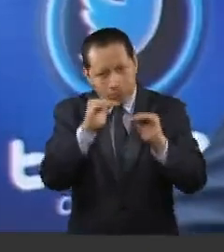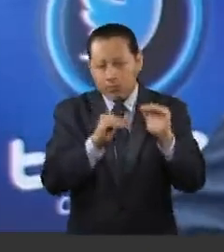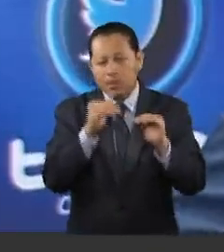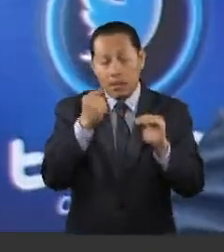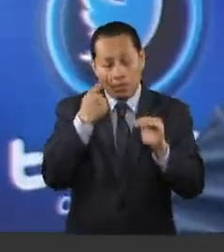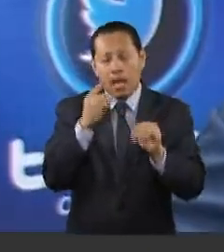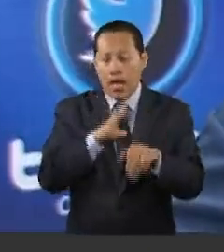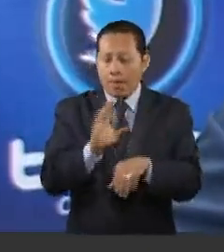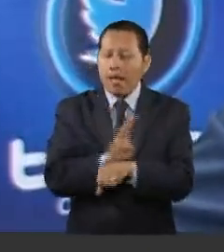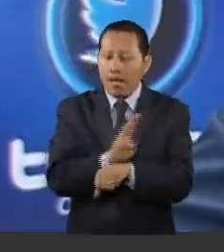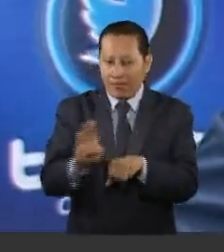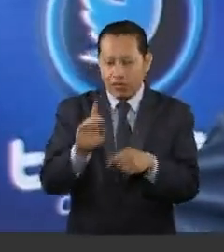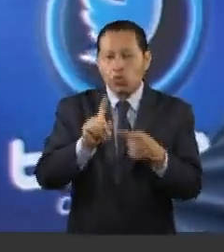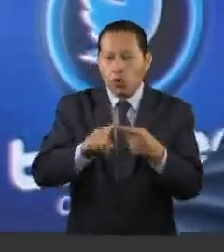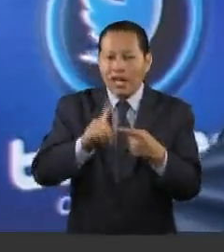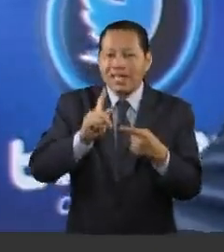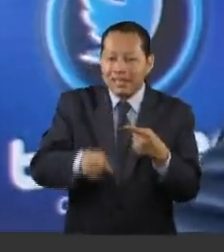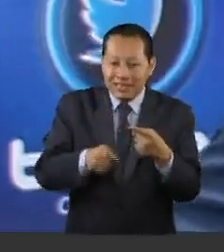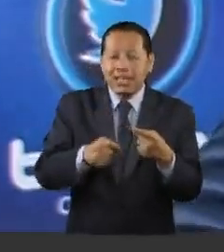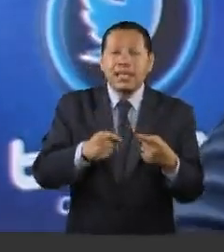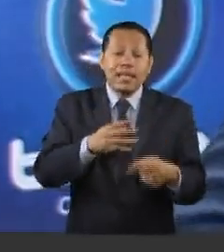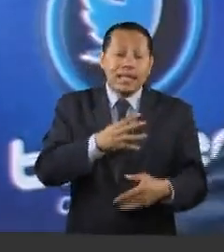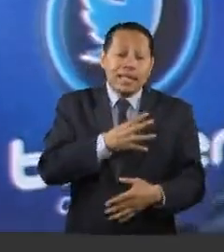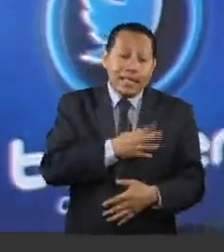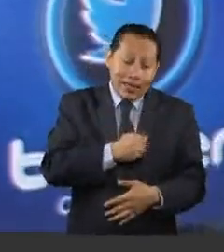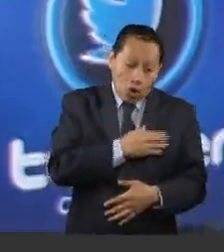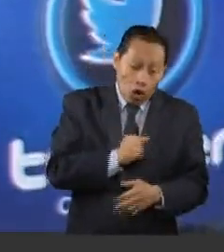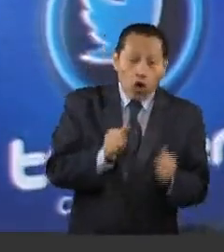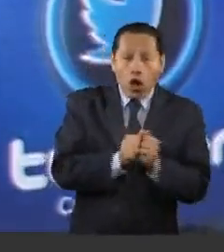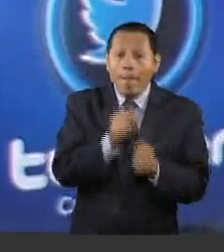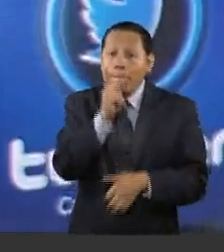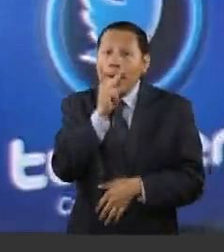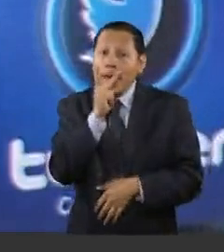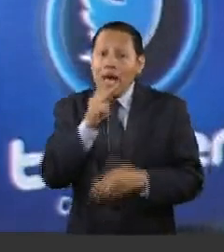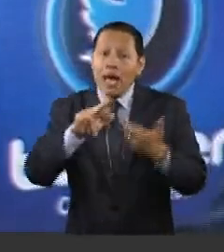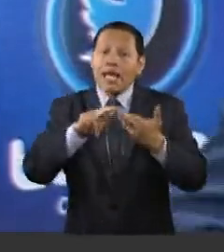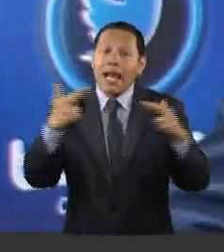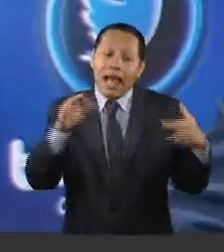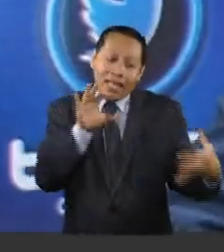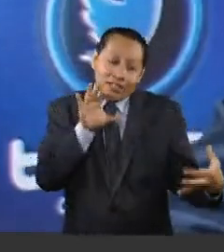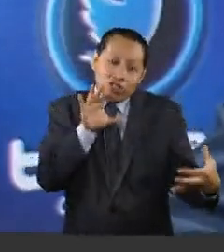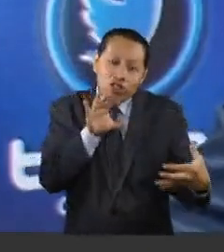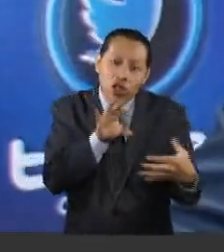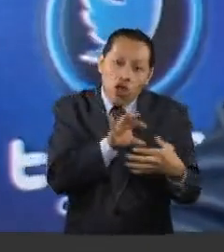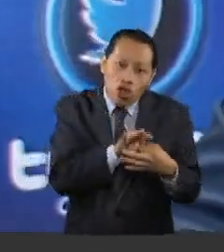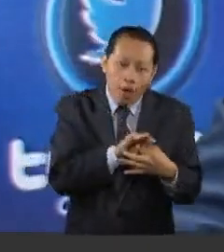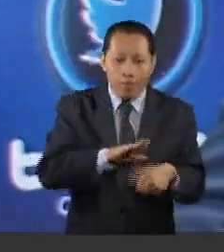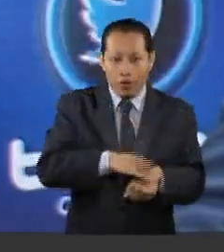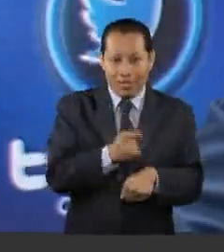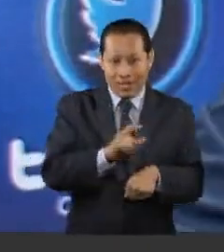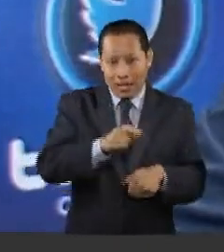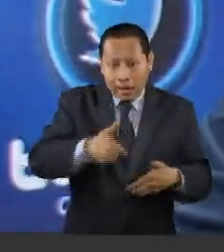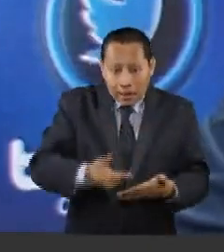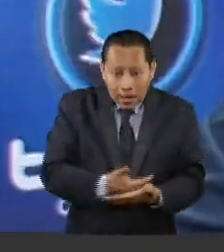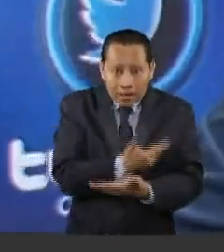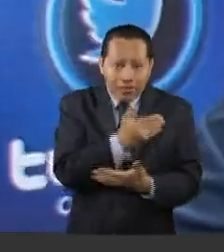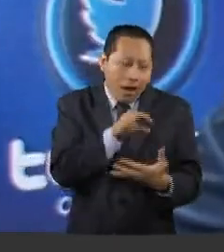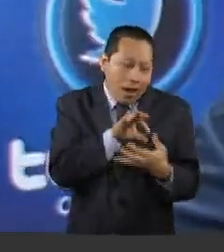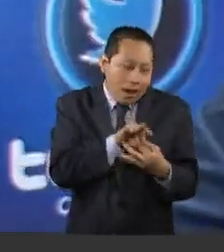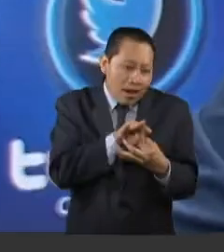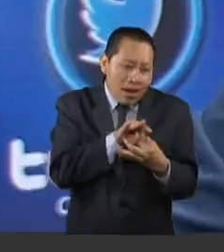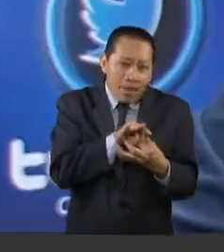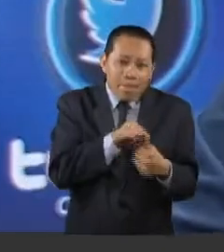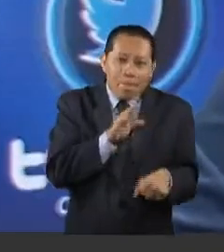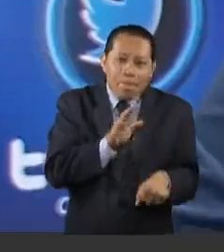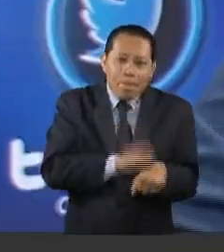la relación del padre y el hijo o la hija porque desde el inicio generas un vínculo más fuerte en los claro el